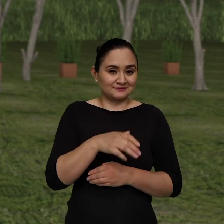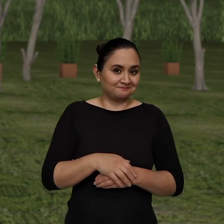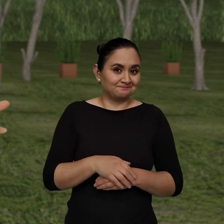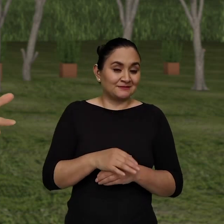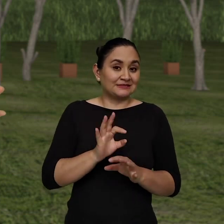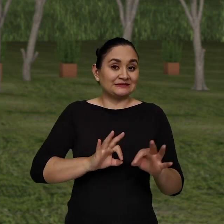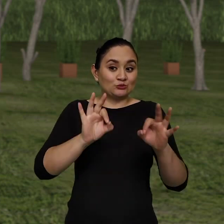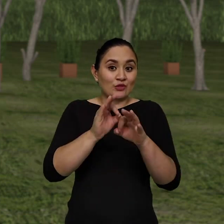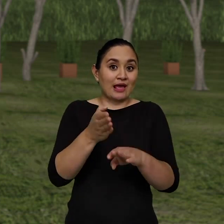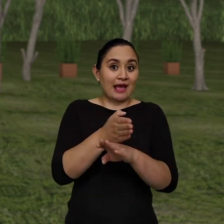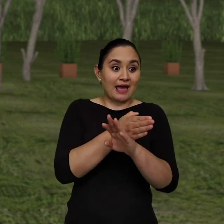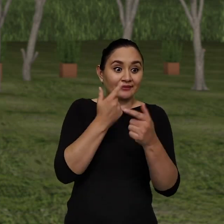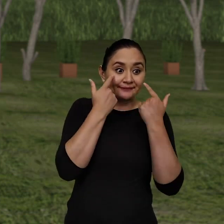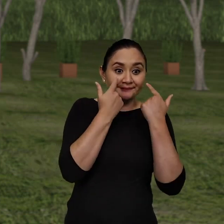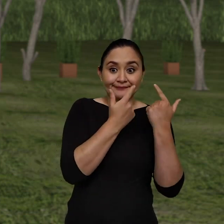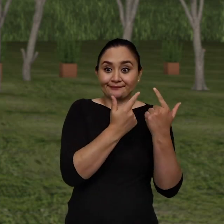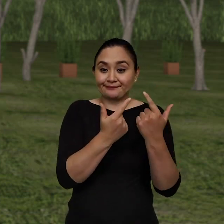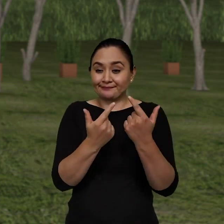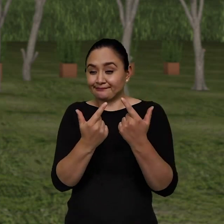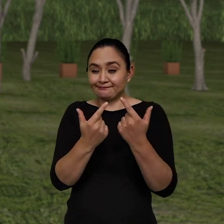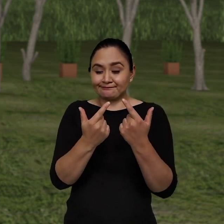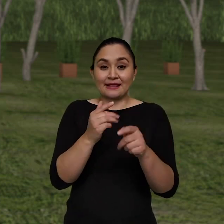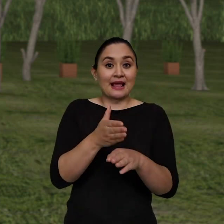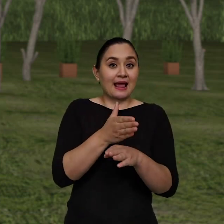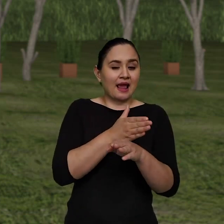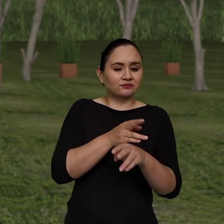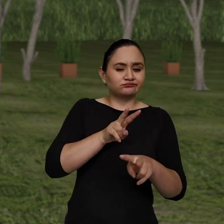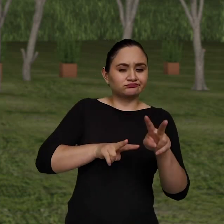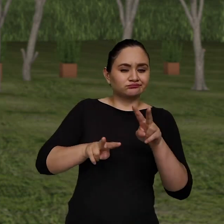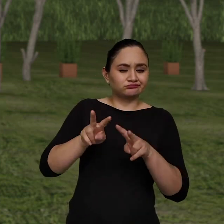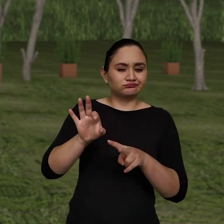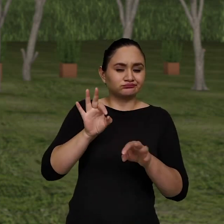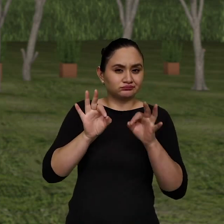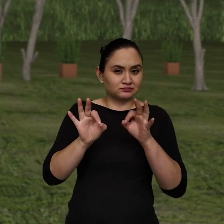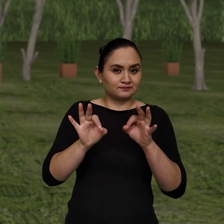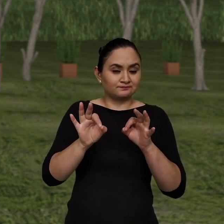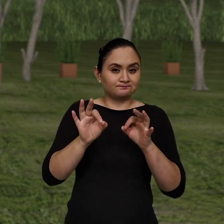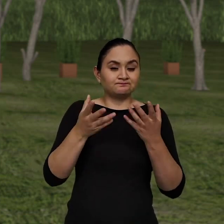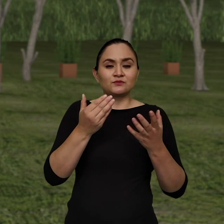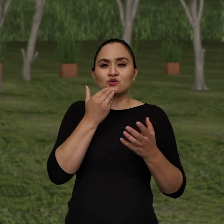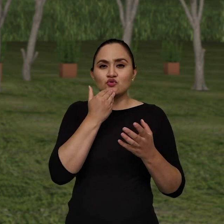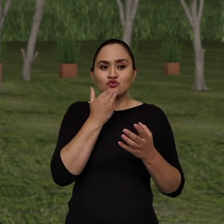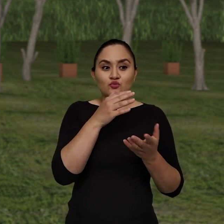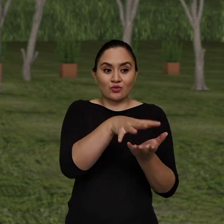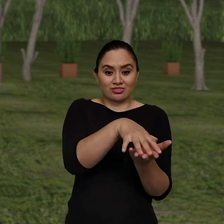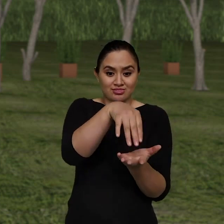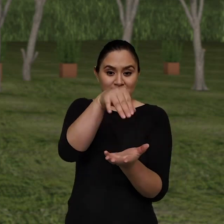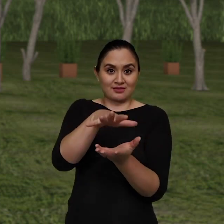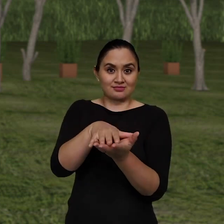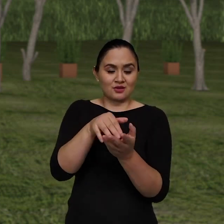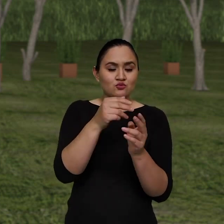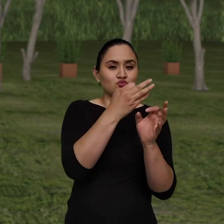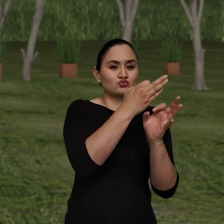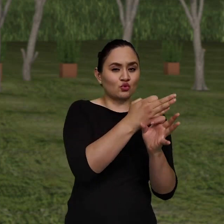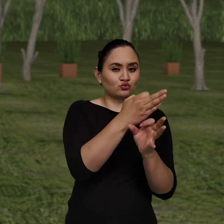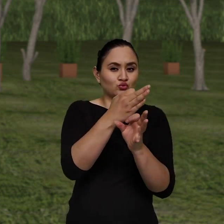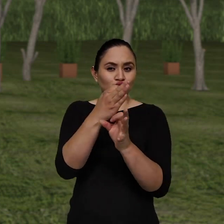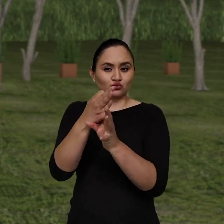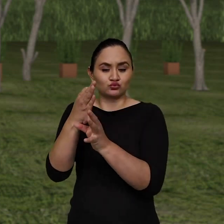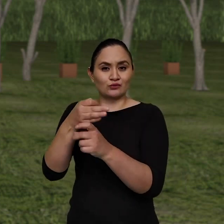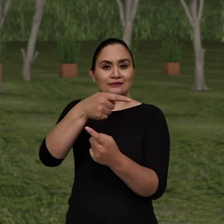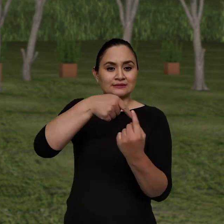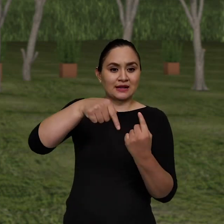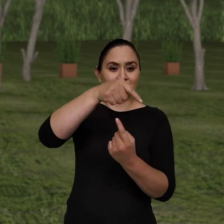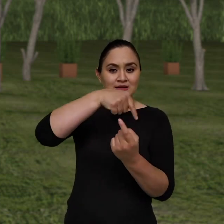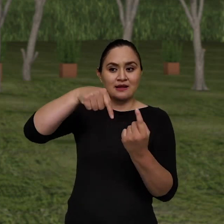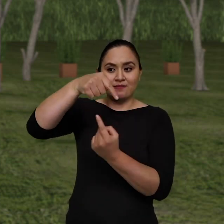curar y para evitar a los parásitos lo mejor es la prevención. Se debe respetar las rotaciones y estudiar bien los productos para el cultivo